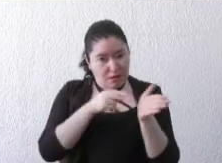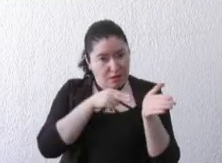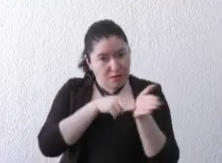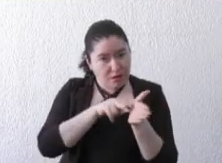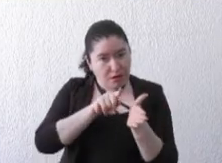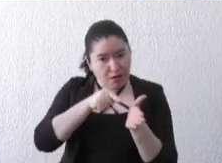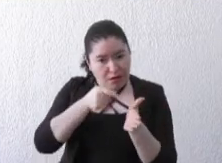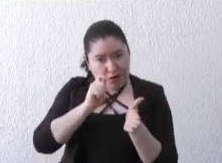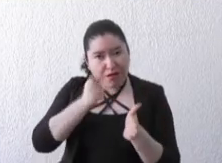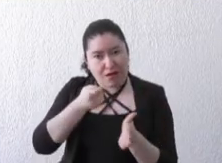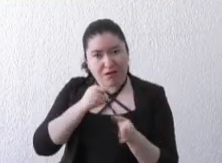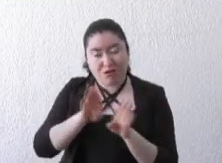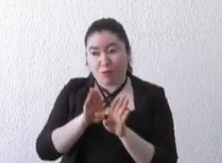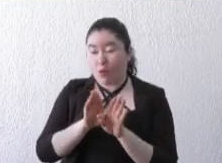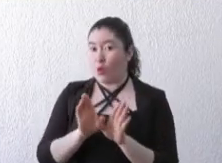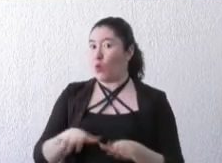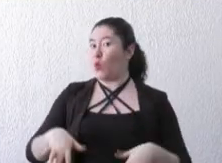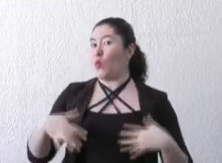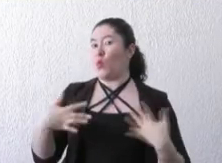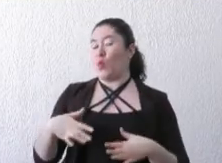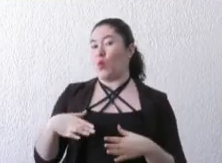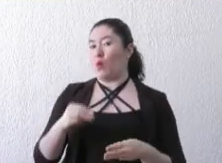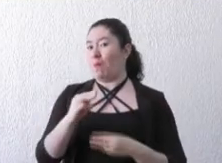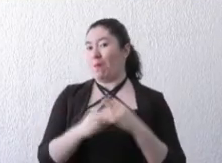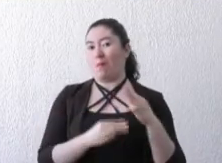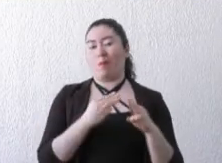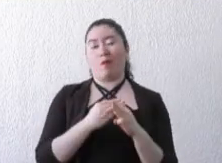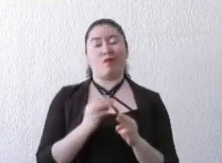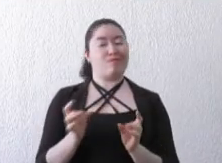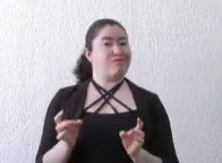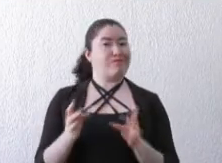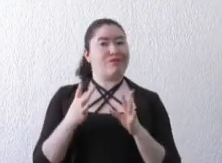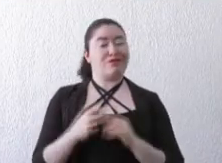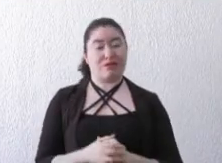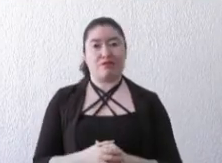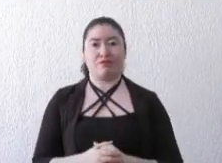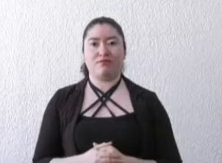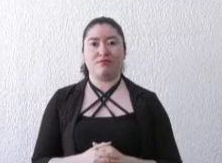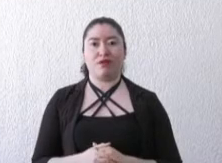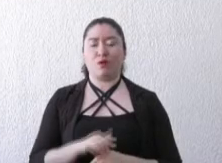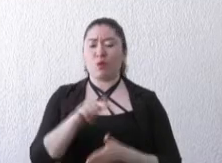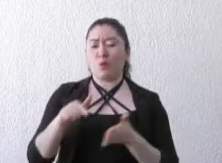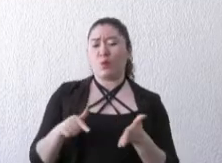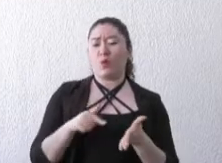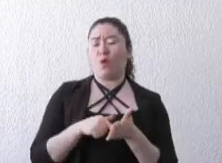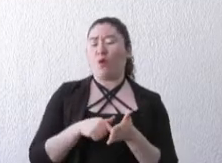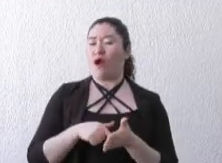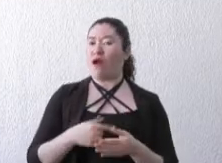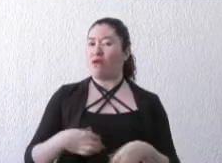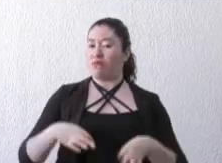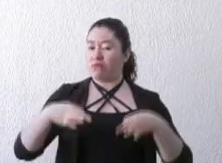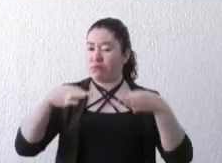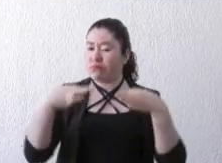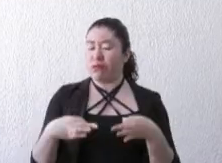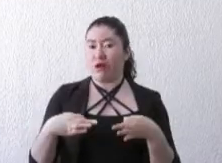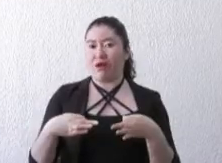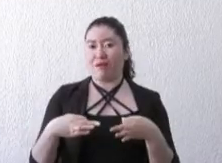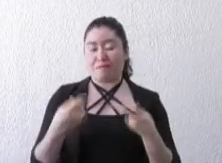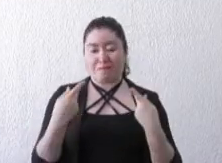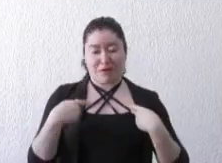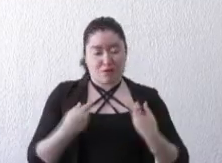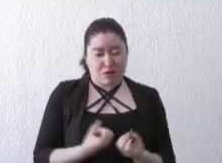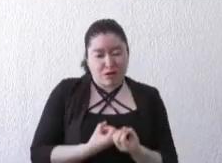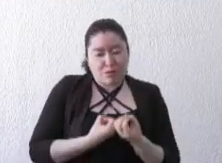excepción mundial lo que estamos viviendo. Un inmueble cultural de calidad incomparable dedicado a la gente,